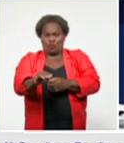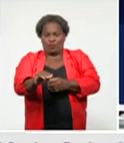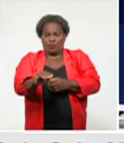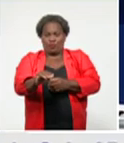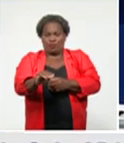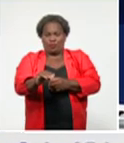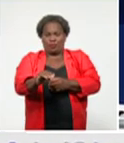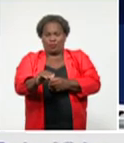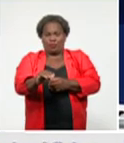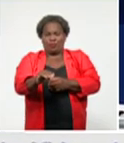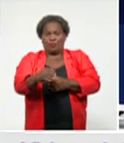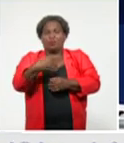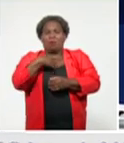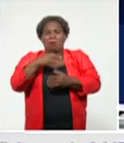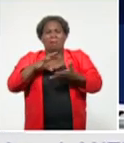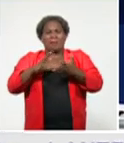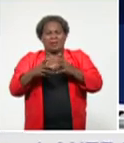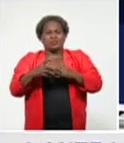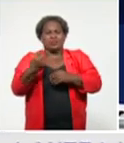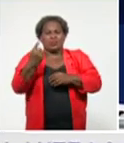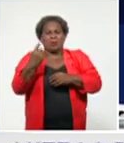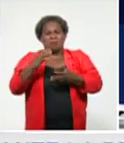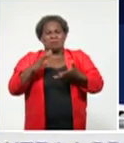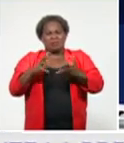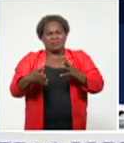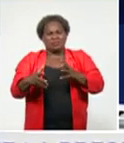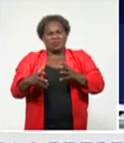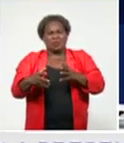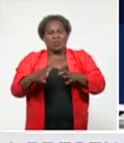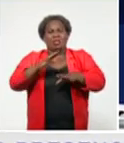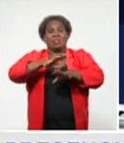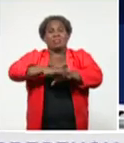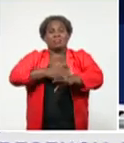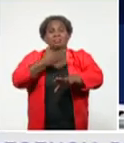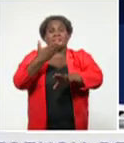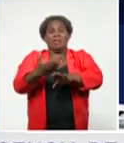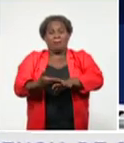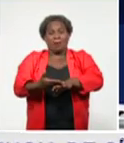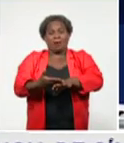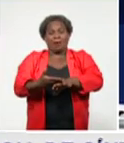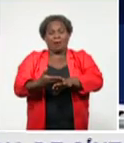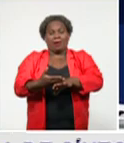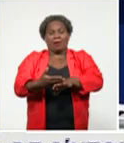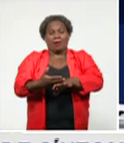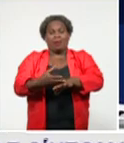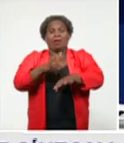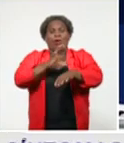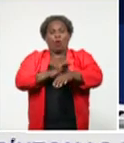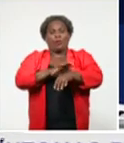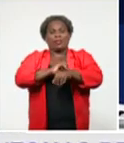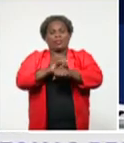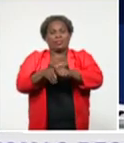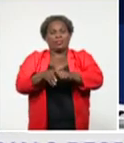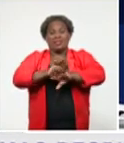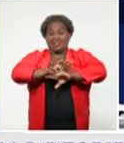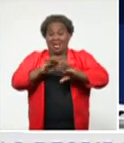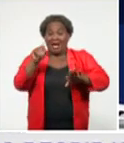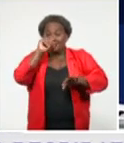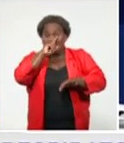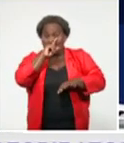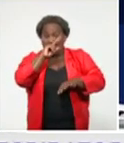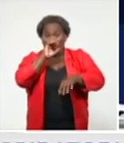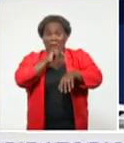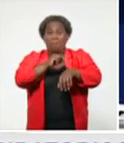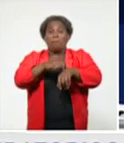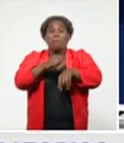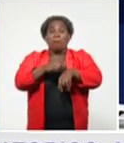una complicación que se presentaba después de padecer la COVID. Generalmente no es en el momento agudo,